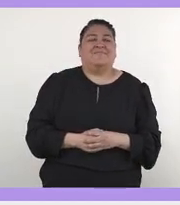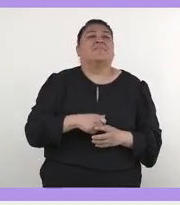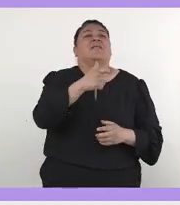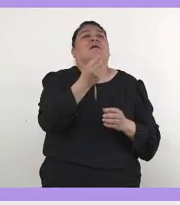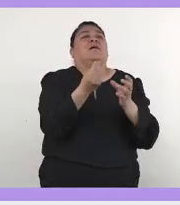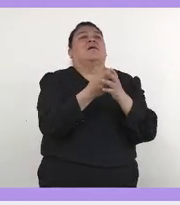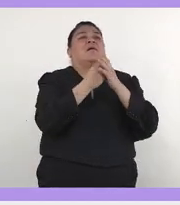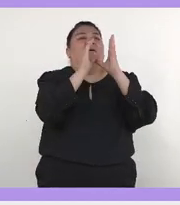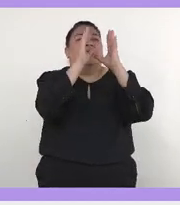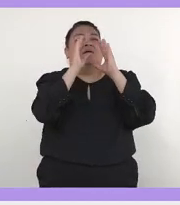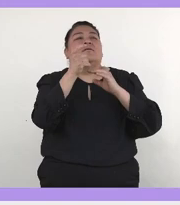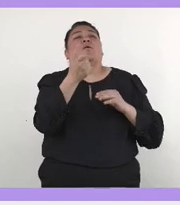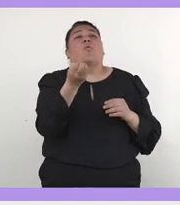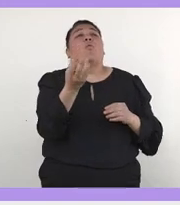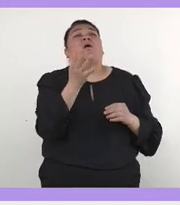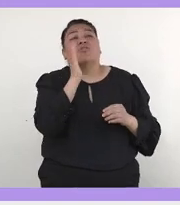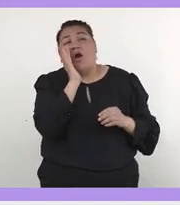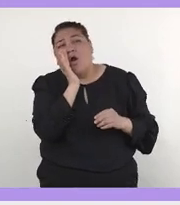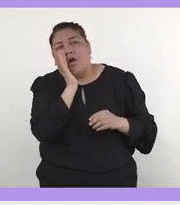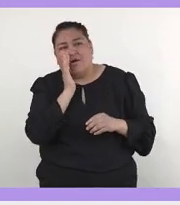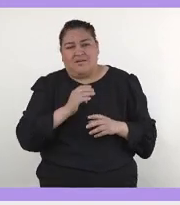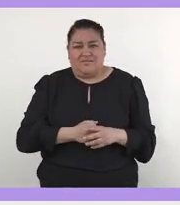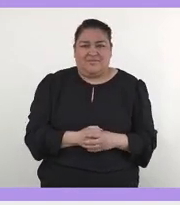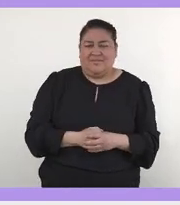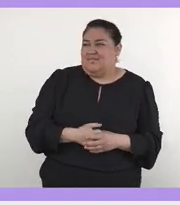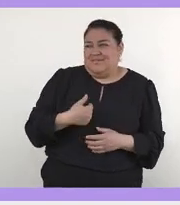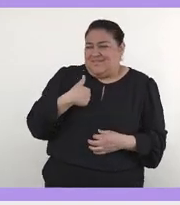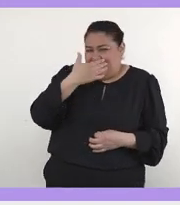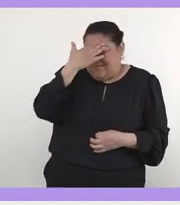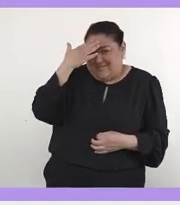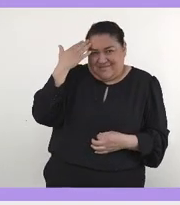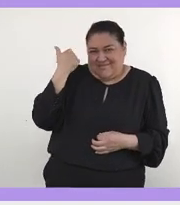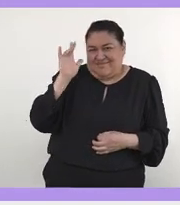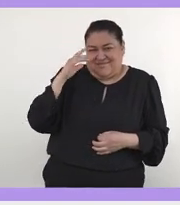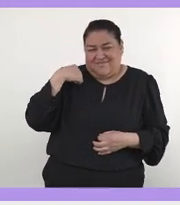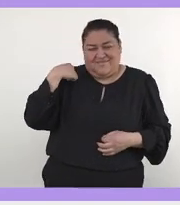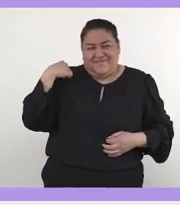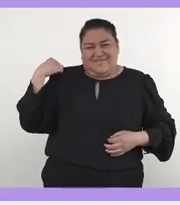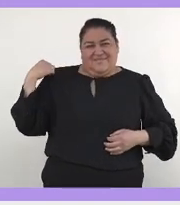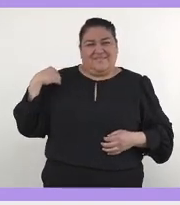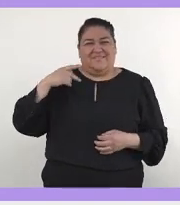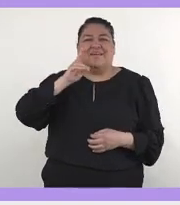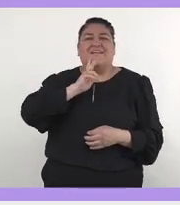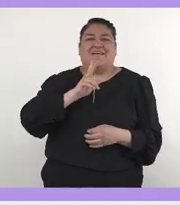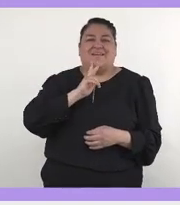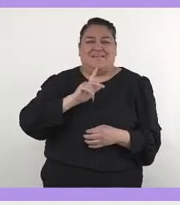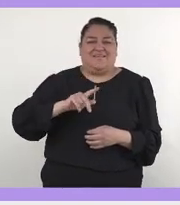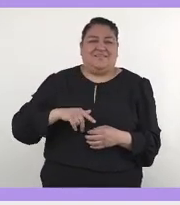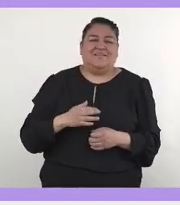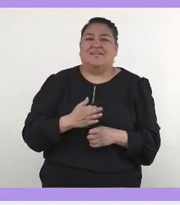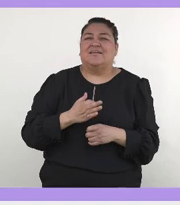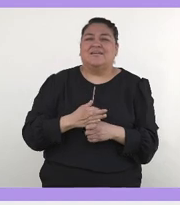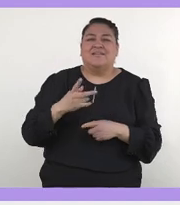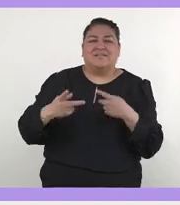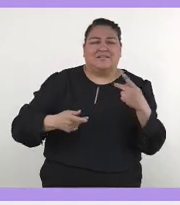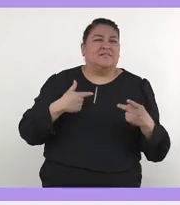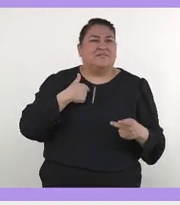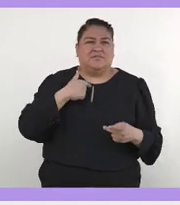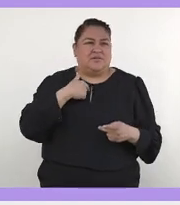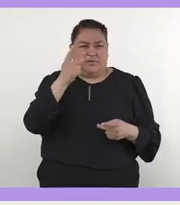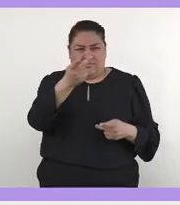no no no no no no no no sé cuándo me van a dejar ir al curso es el momento venga Brenda